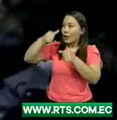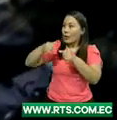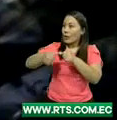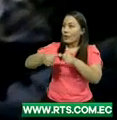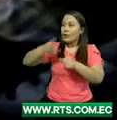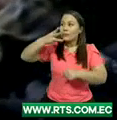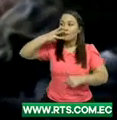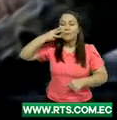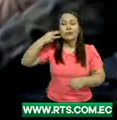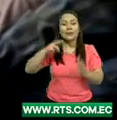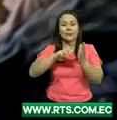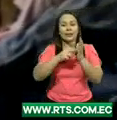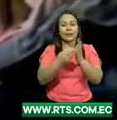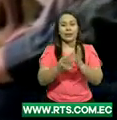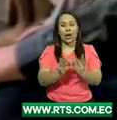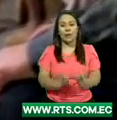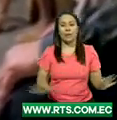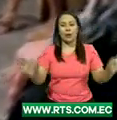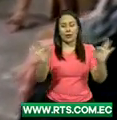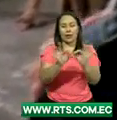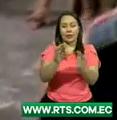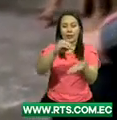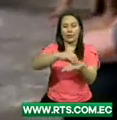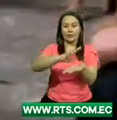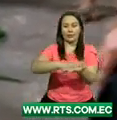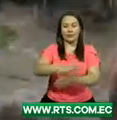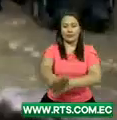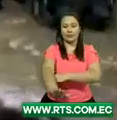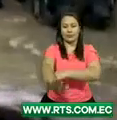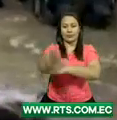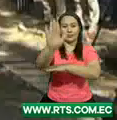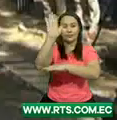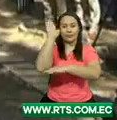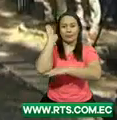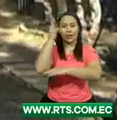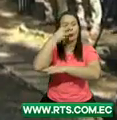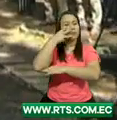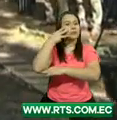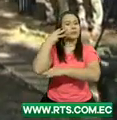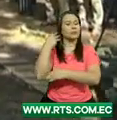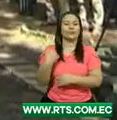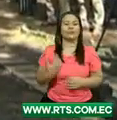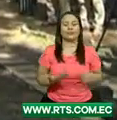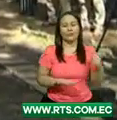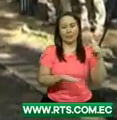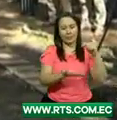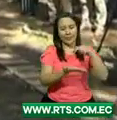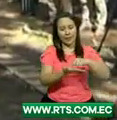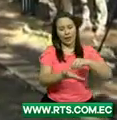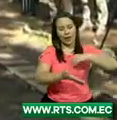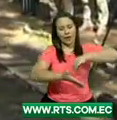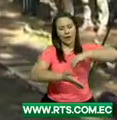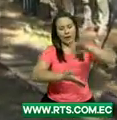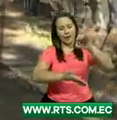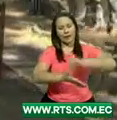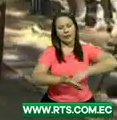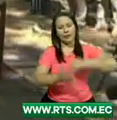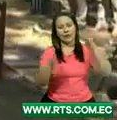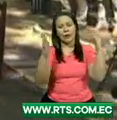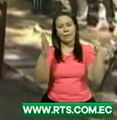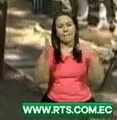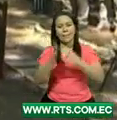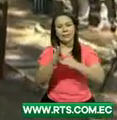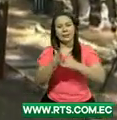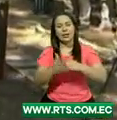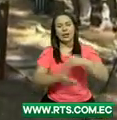espacio constituye un escenario vital para reafirmar el compromiso con el amazonas aquí estamos firmando un pacto el pacto de leticia donde